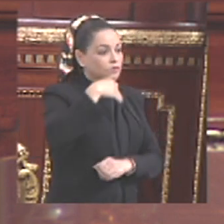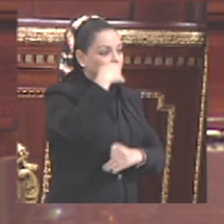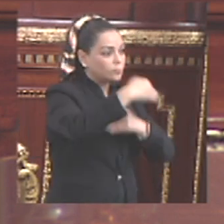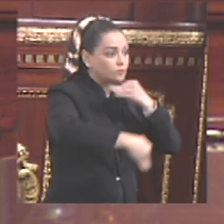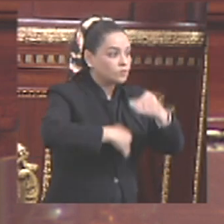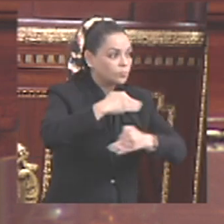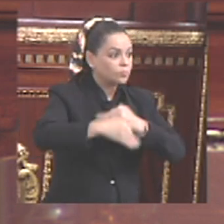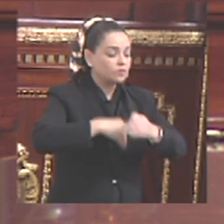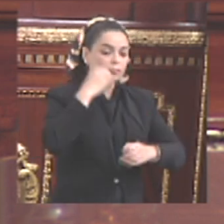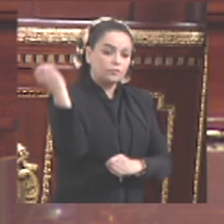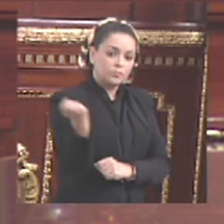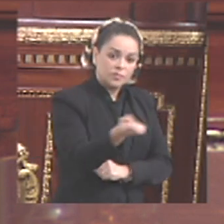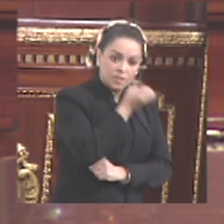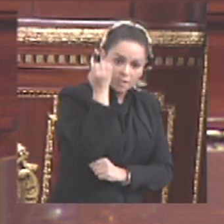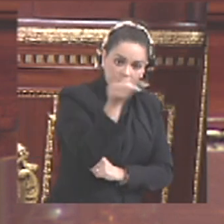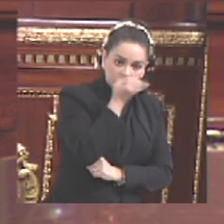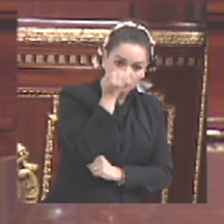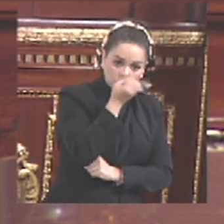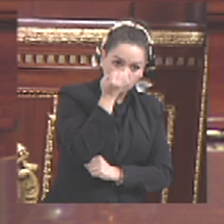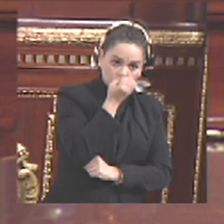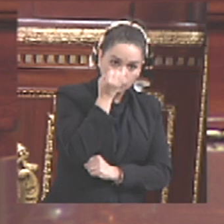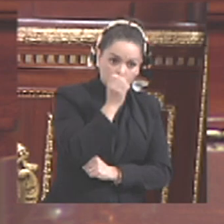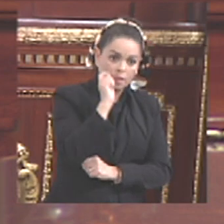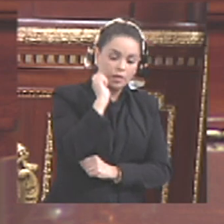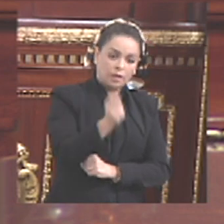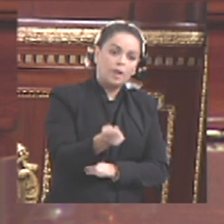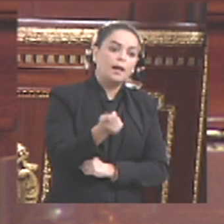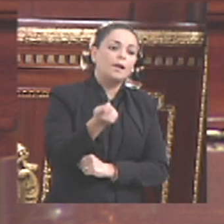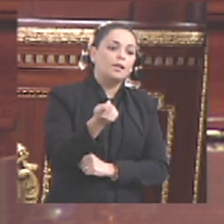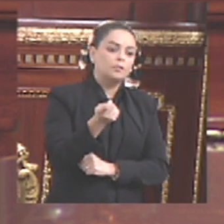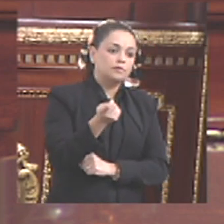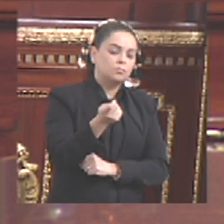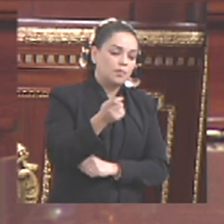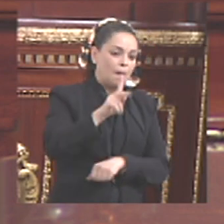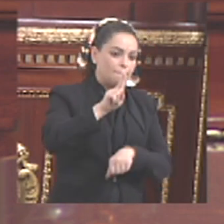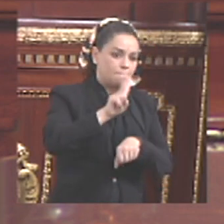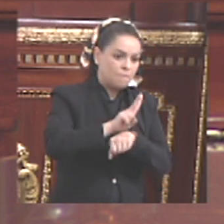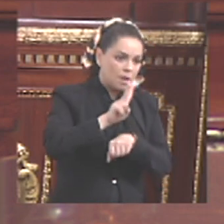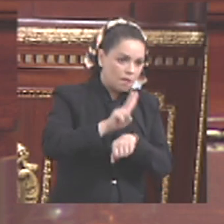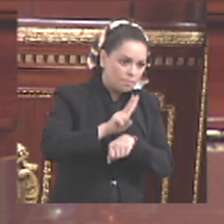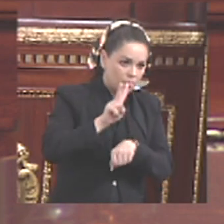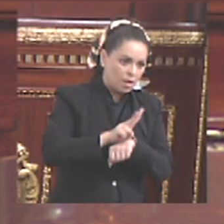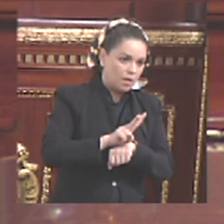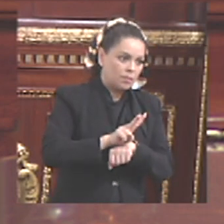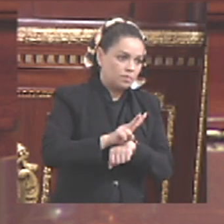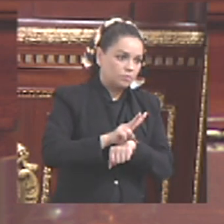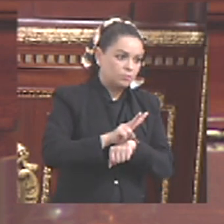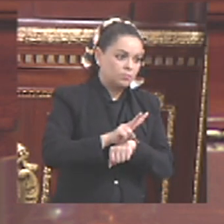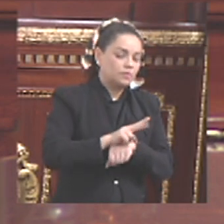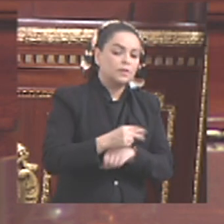educativos de educación media superior de la Ciudad de México tuvieran un